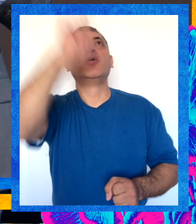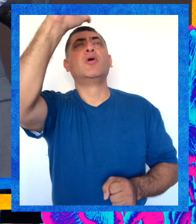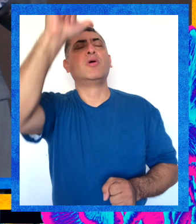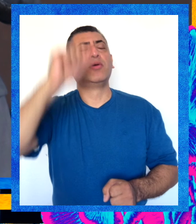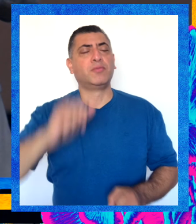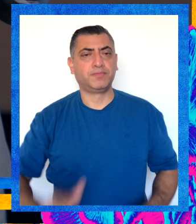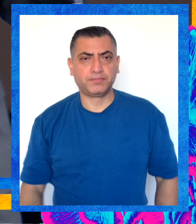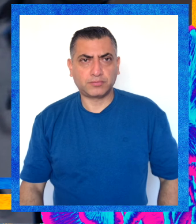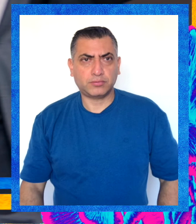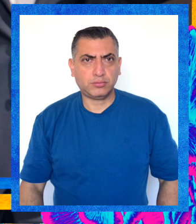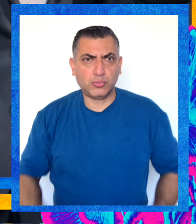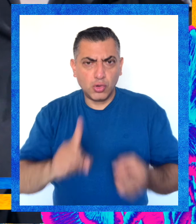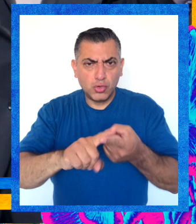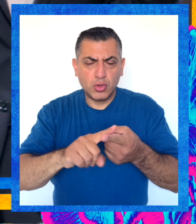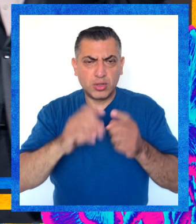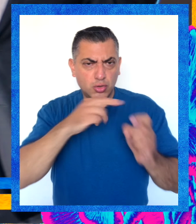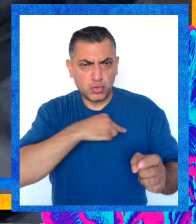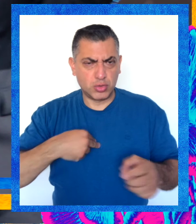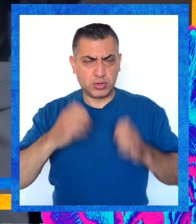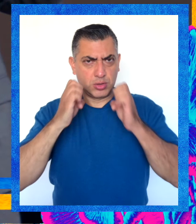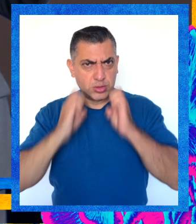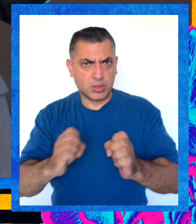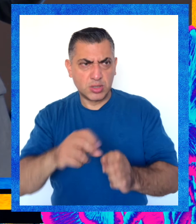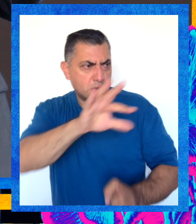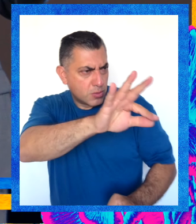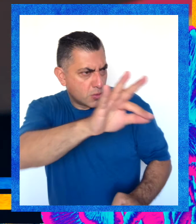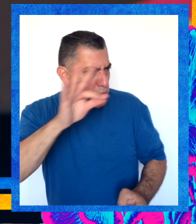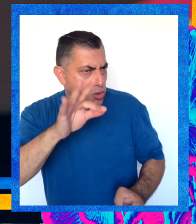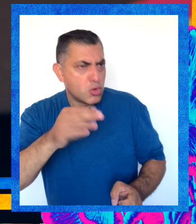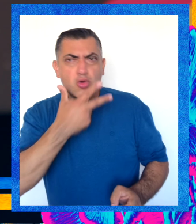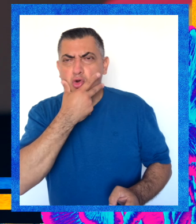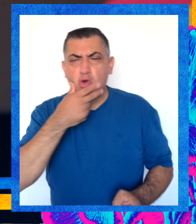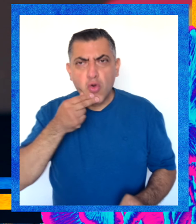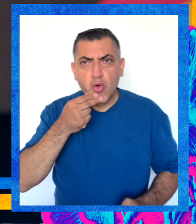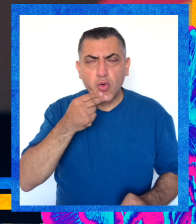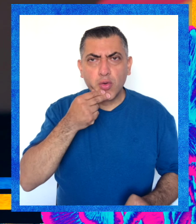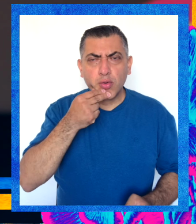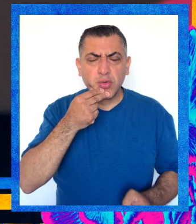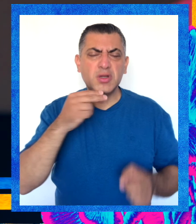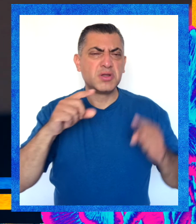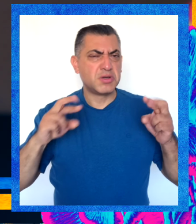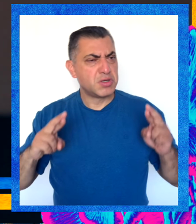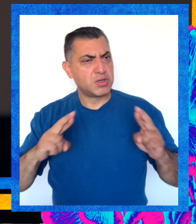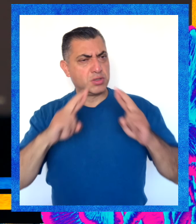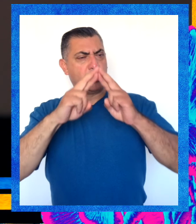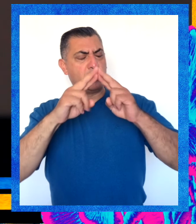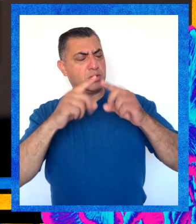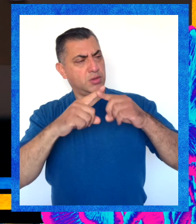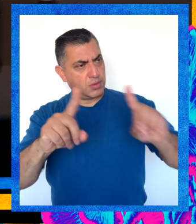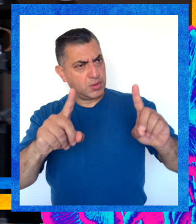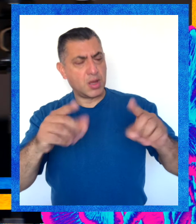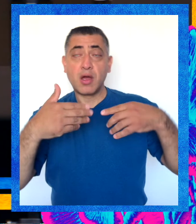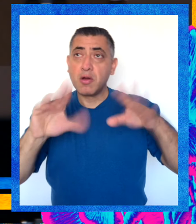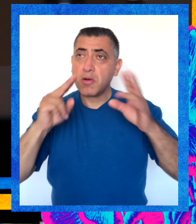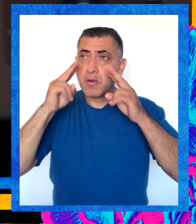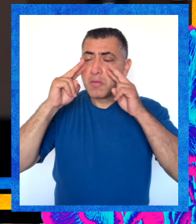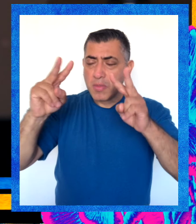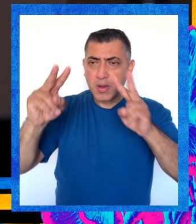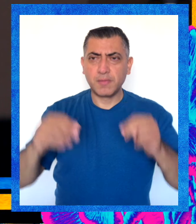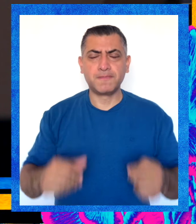donde quiera que estemos vamos a encontrar hombres que han tenido alguna forma de religión que ya lo han visto quizá lo